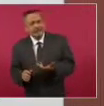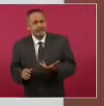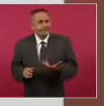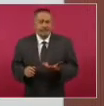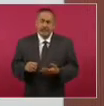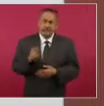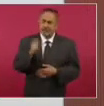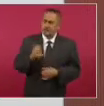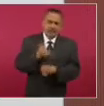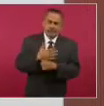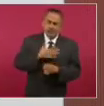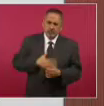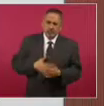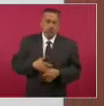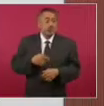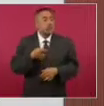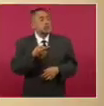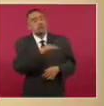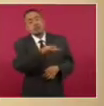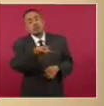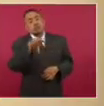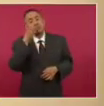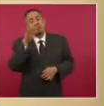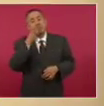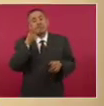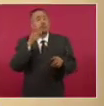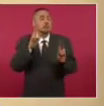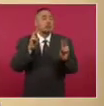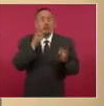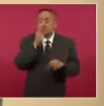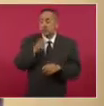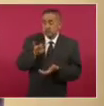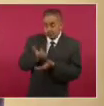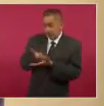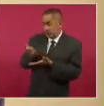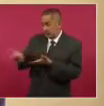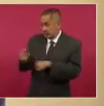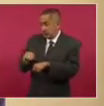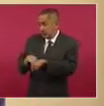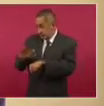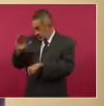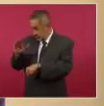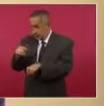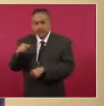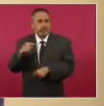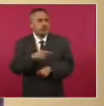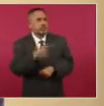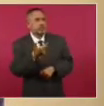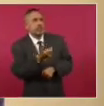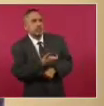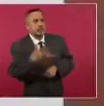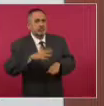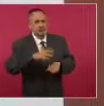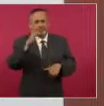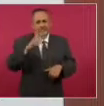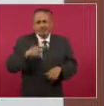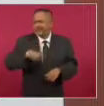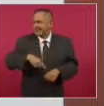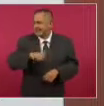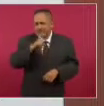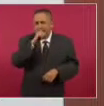infamia era que el aumento al salario ocasionaba inflación, una gran